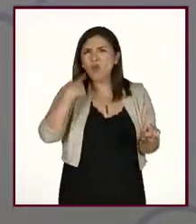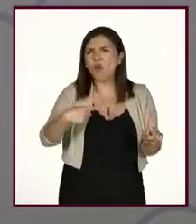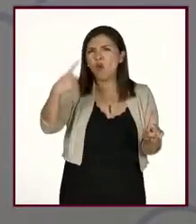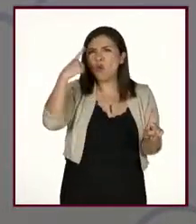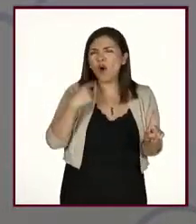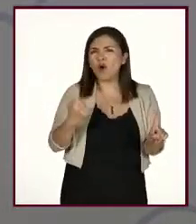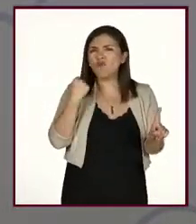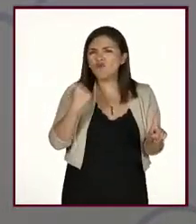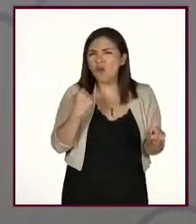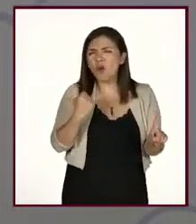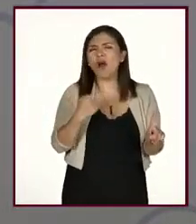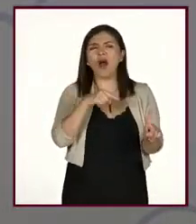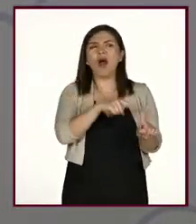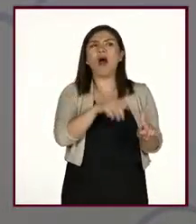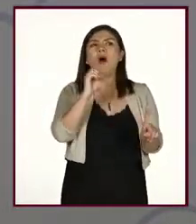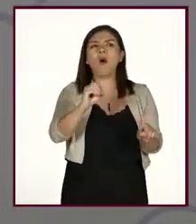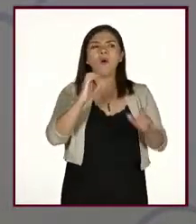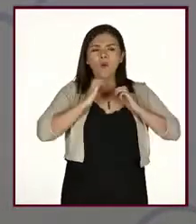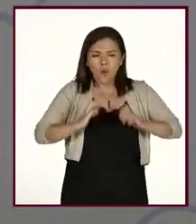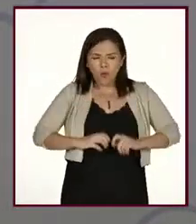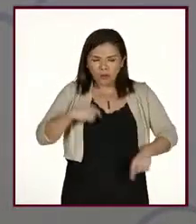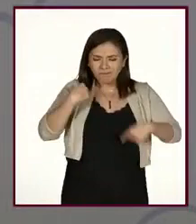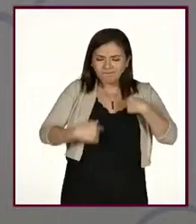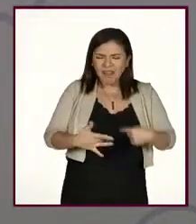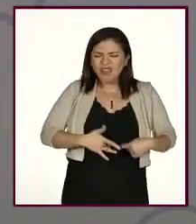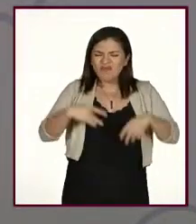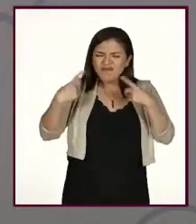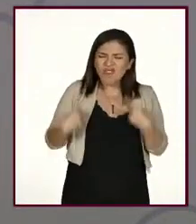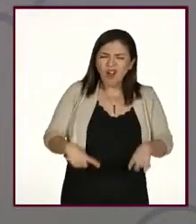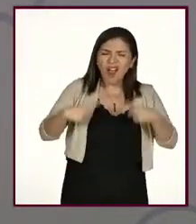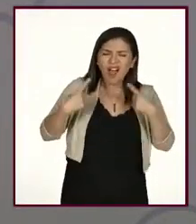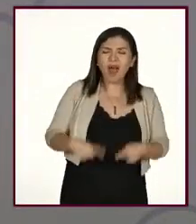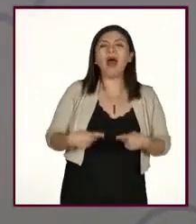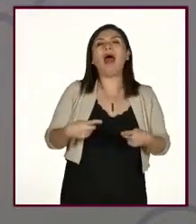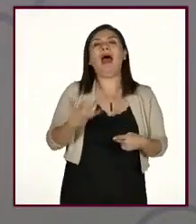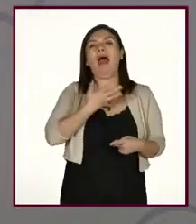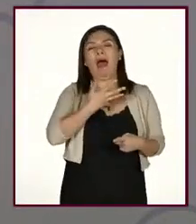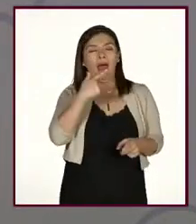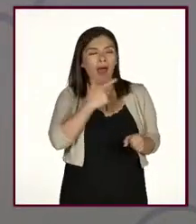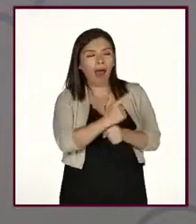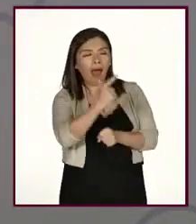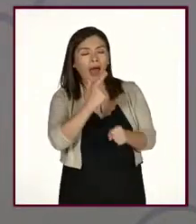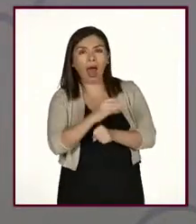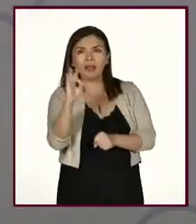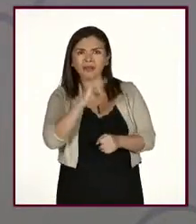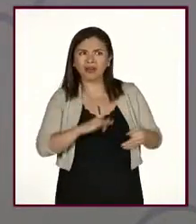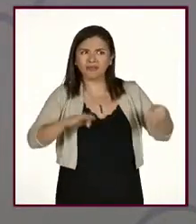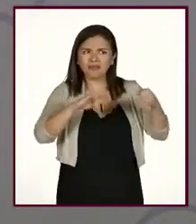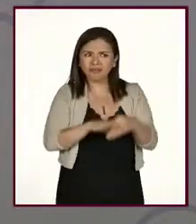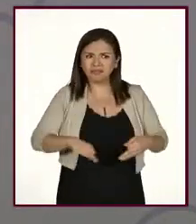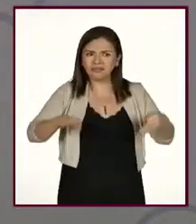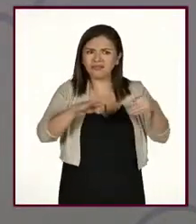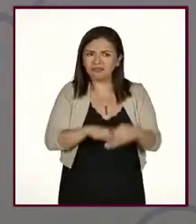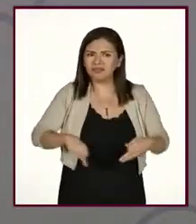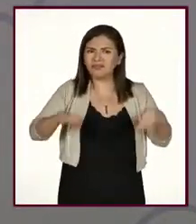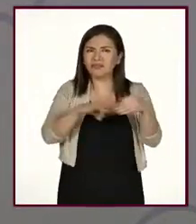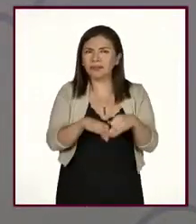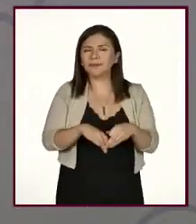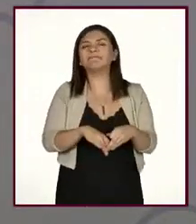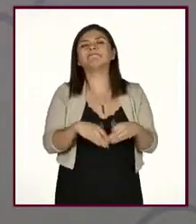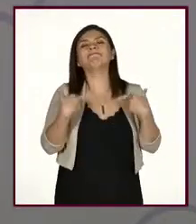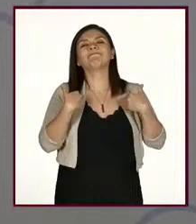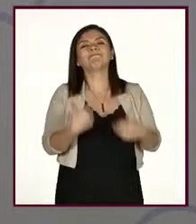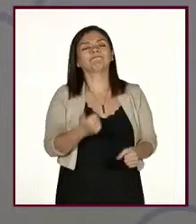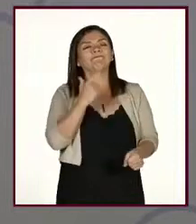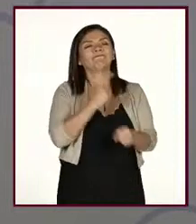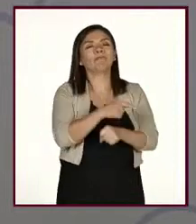sí, síntomas físicos, somáticos, dolores de pancita pueden ser síntomas que si son de manera recurrente y constante, pues nos pueden